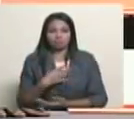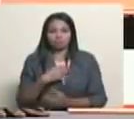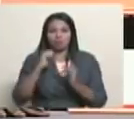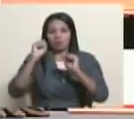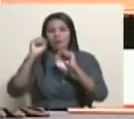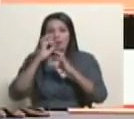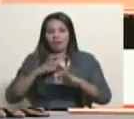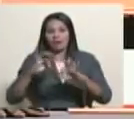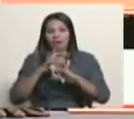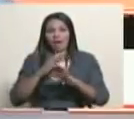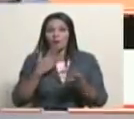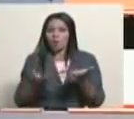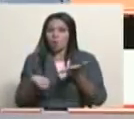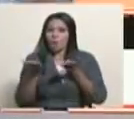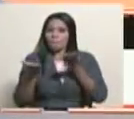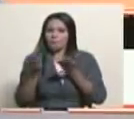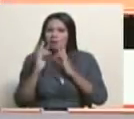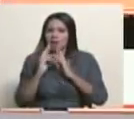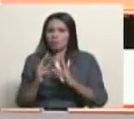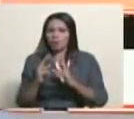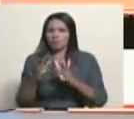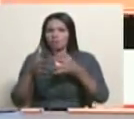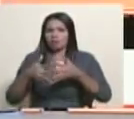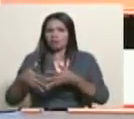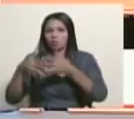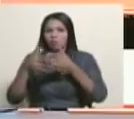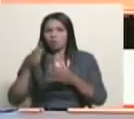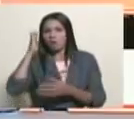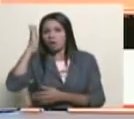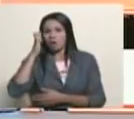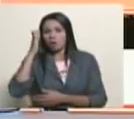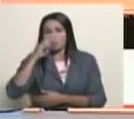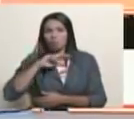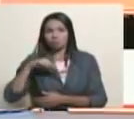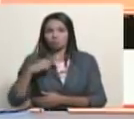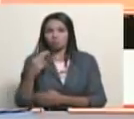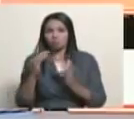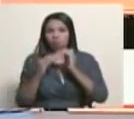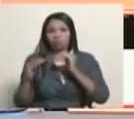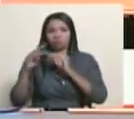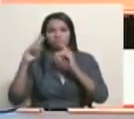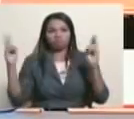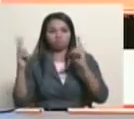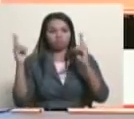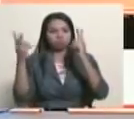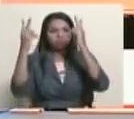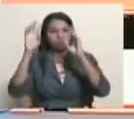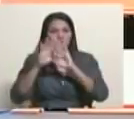Pero si uno compara con los resultados en Estados Unidos, en Europa, nosotros somos unos campeones mundiales.